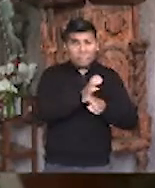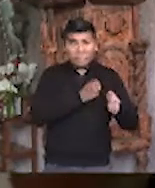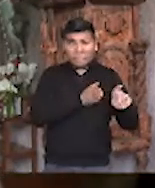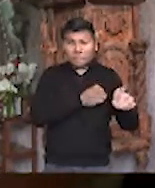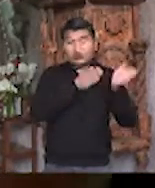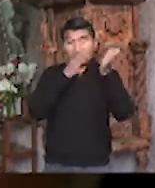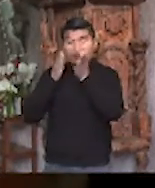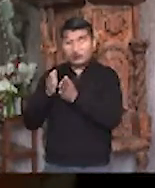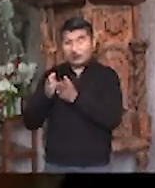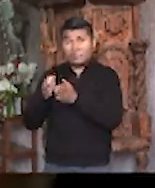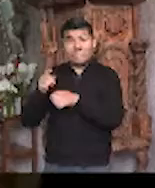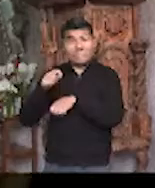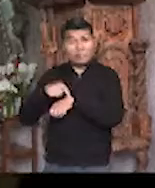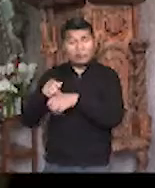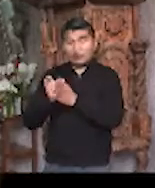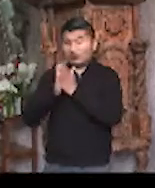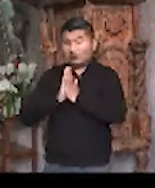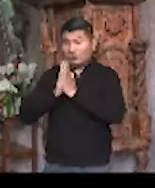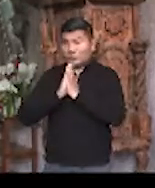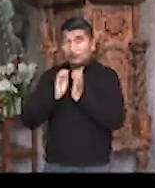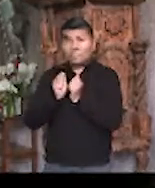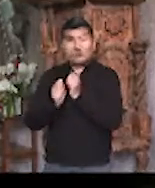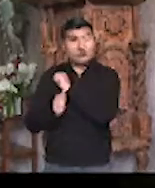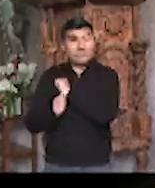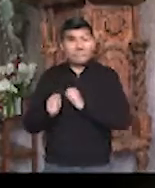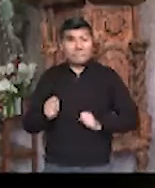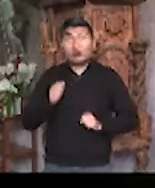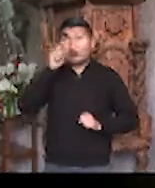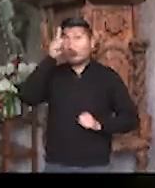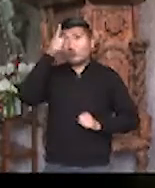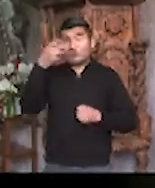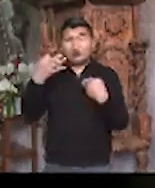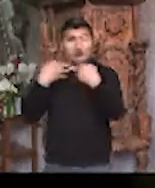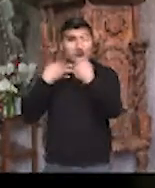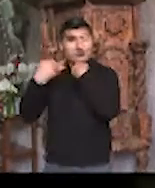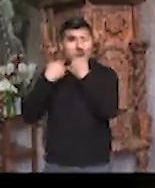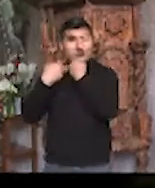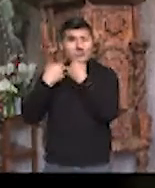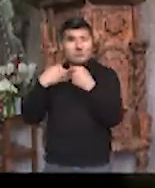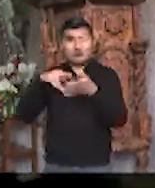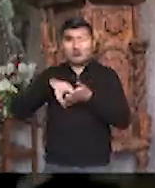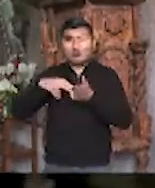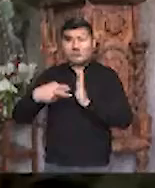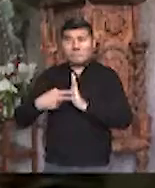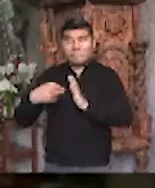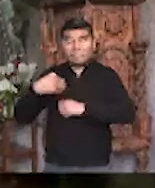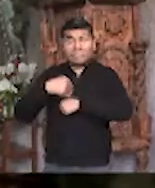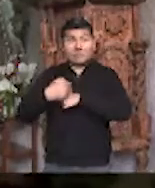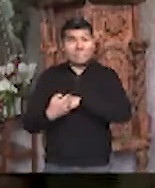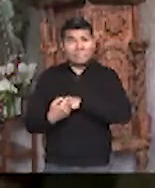templo y orar con el señor y que él nos explique el significado del pan